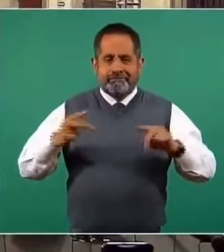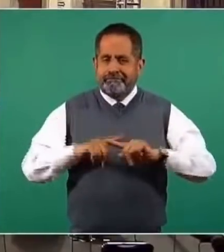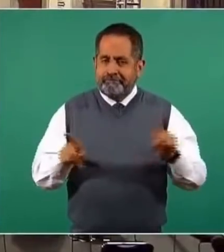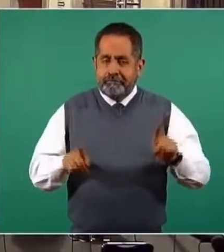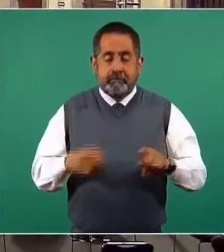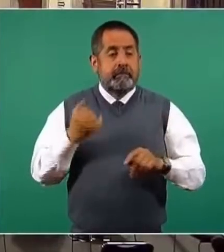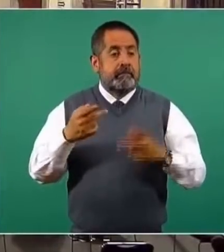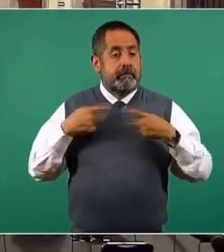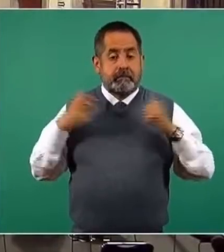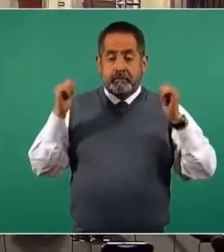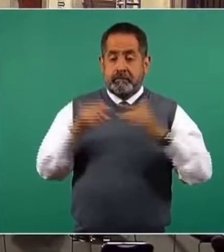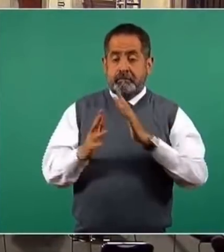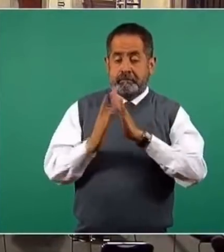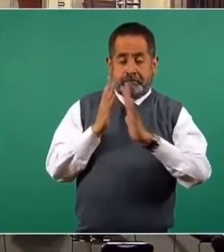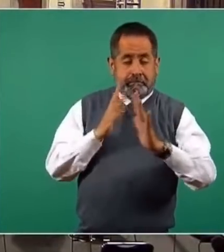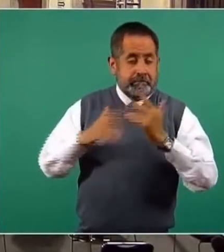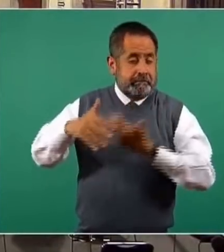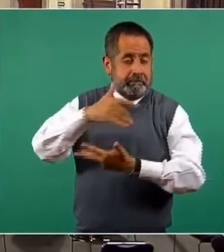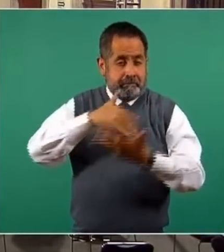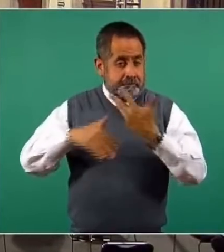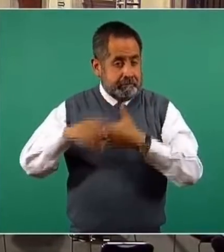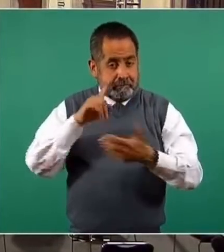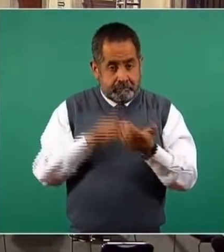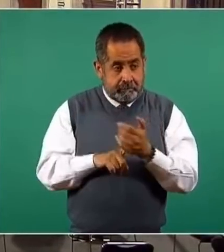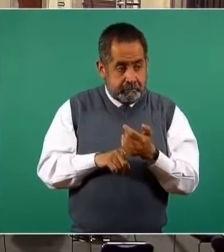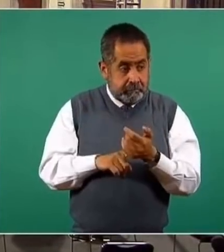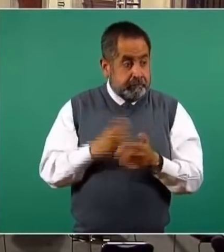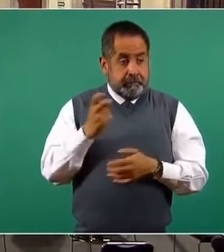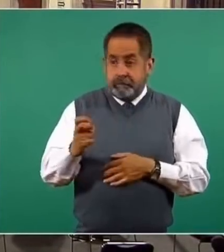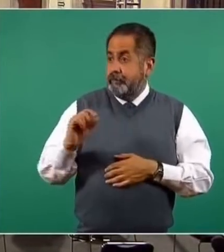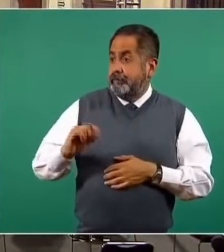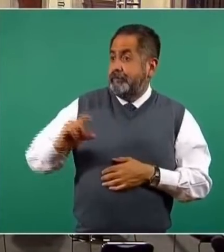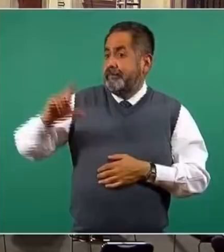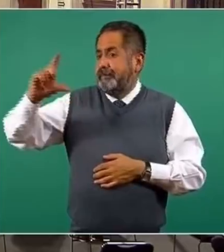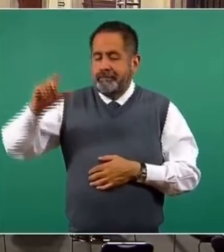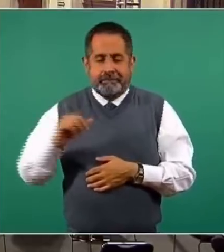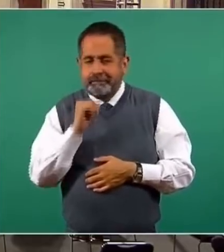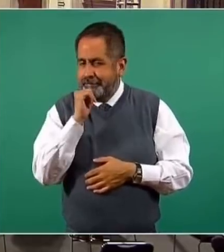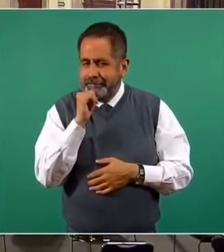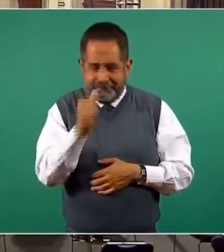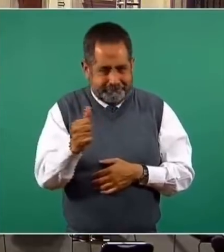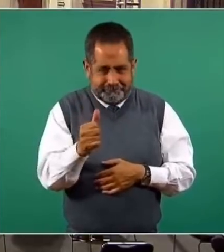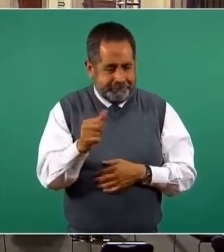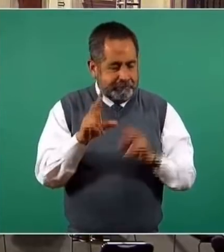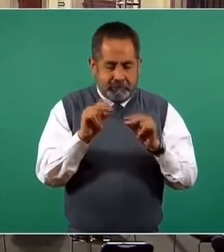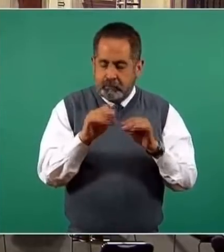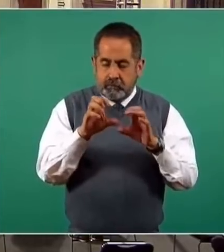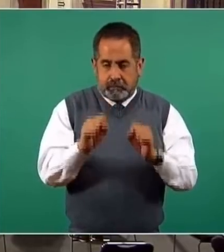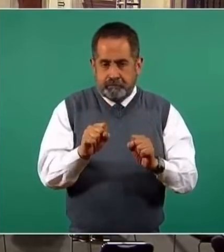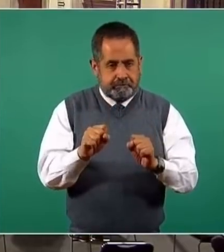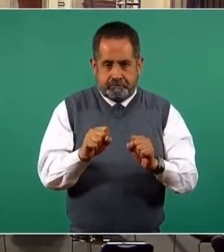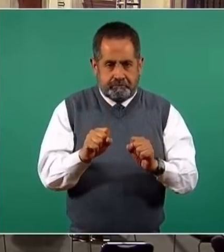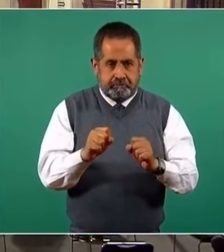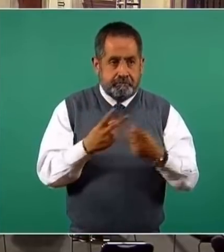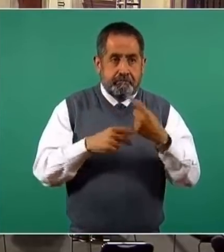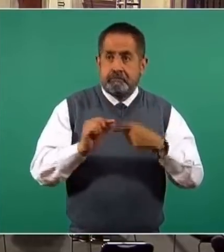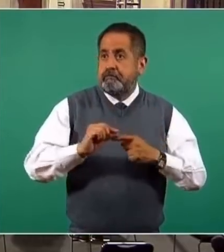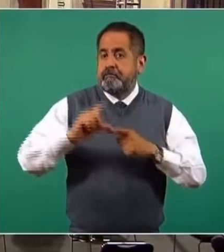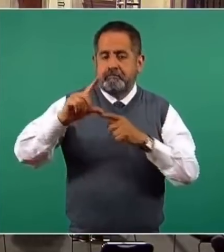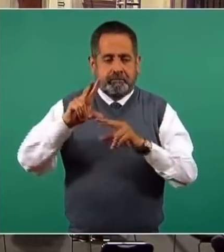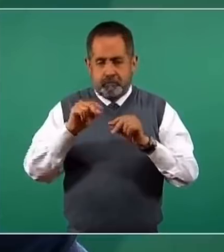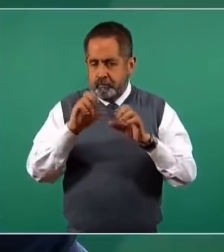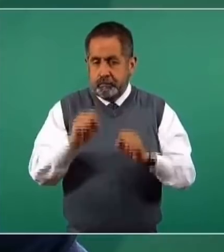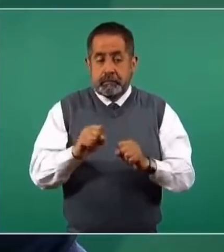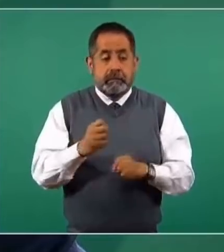espacio público no corresponde con el repunte de la epidemia.